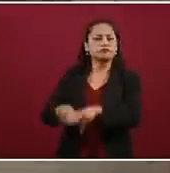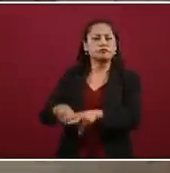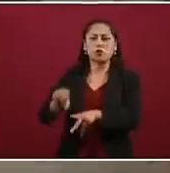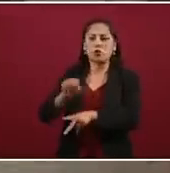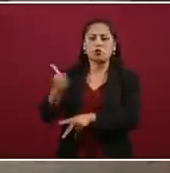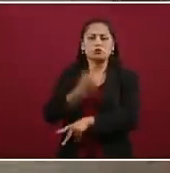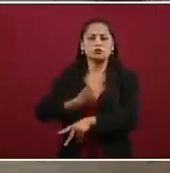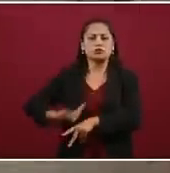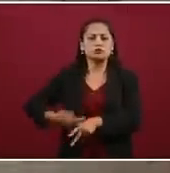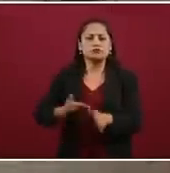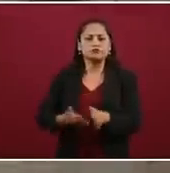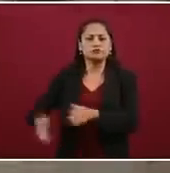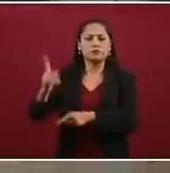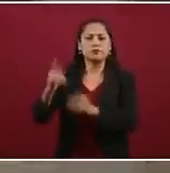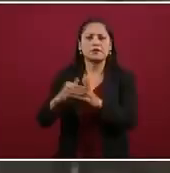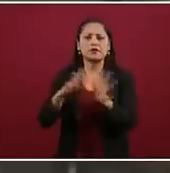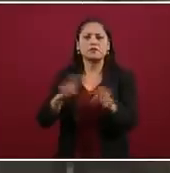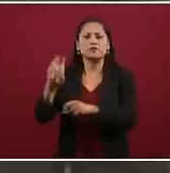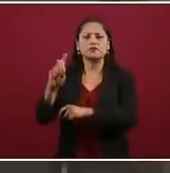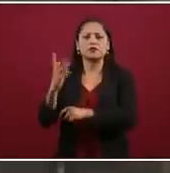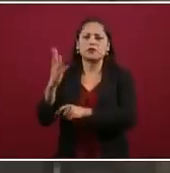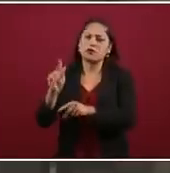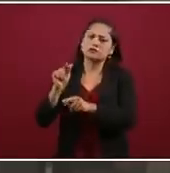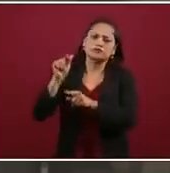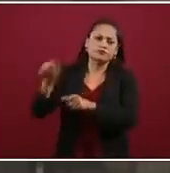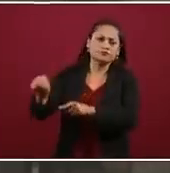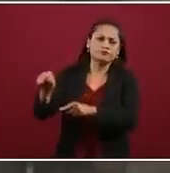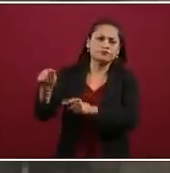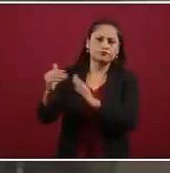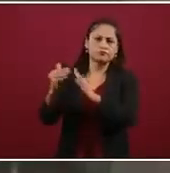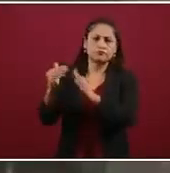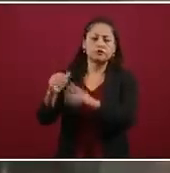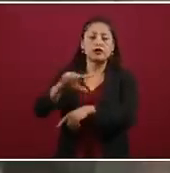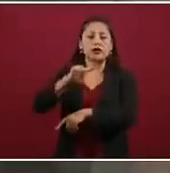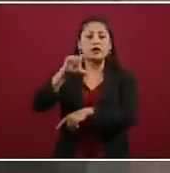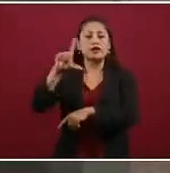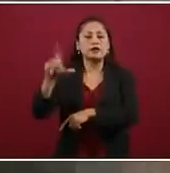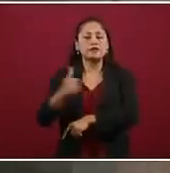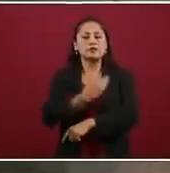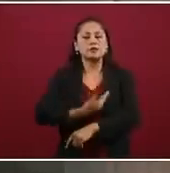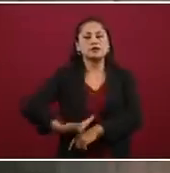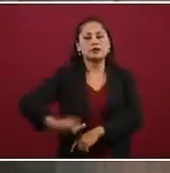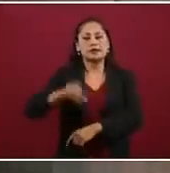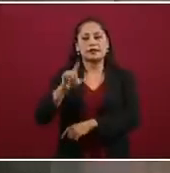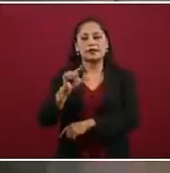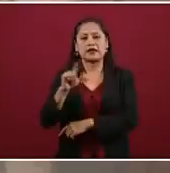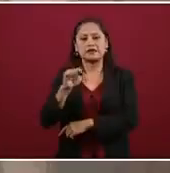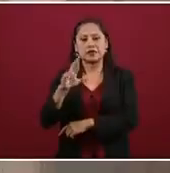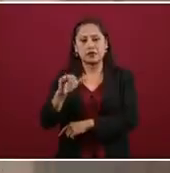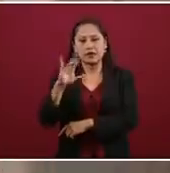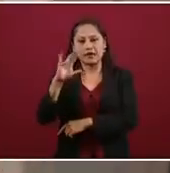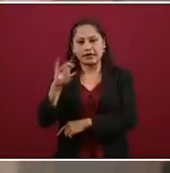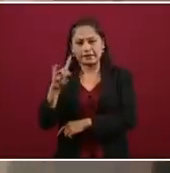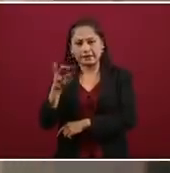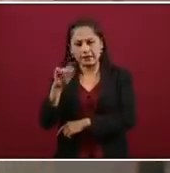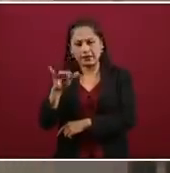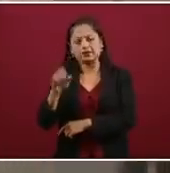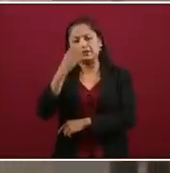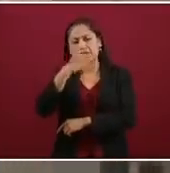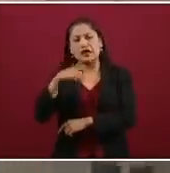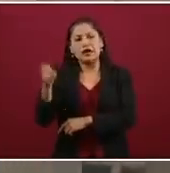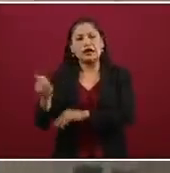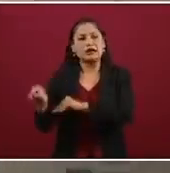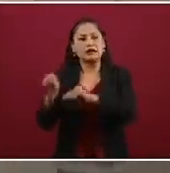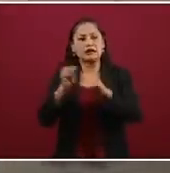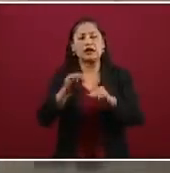hasta 1934. Cuando el presidente Lázaro Cárdenas cambia su lugar de residencia como primer mandatario